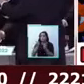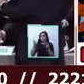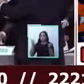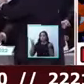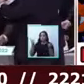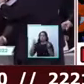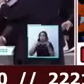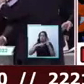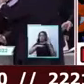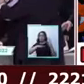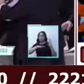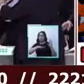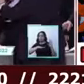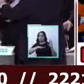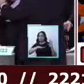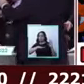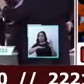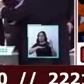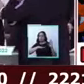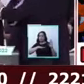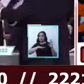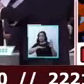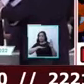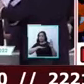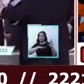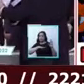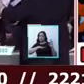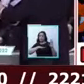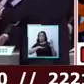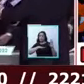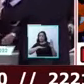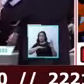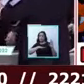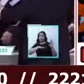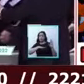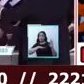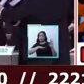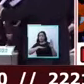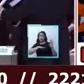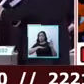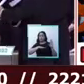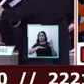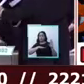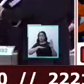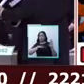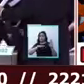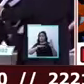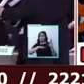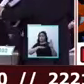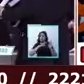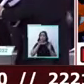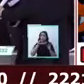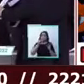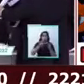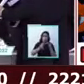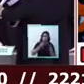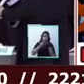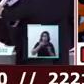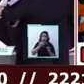viceministro, vicecanciller, de Honduras para Israel. Es decir, a los cuadros ideológicamente más comprometidos con el